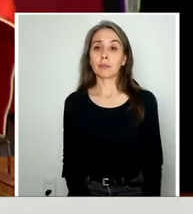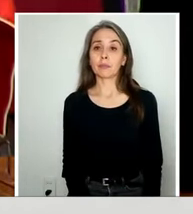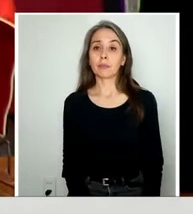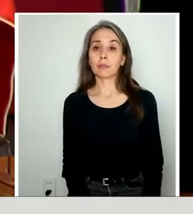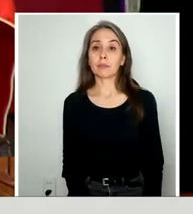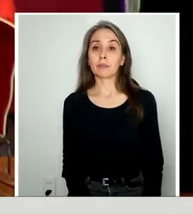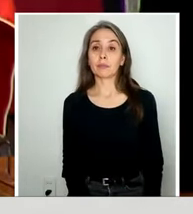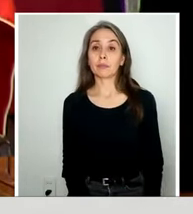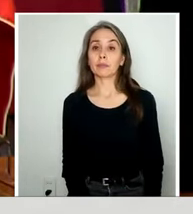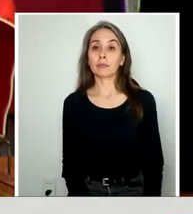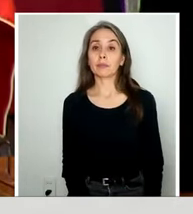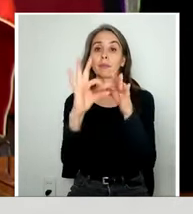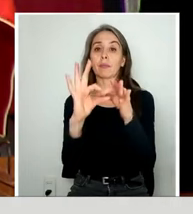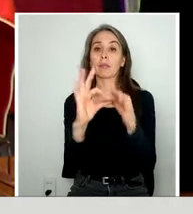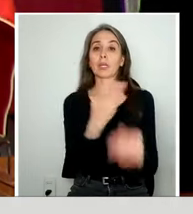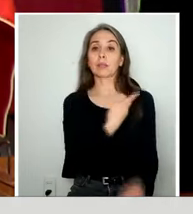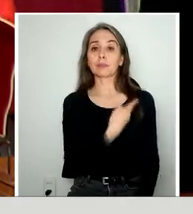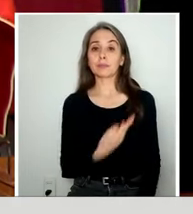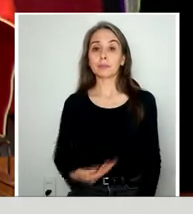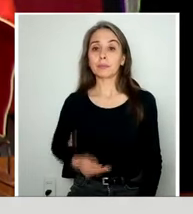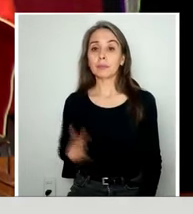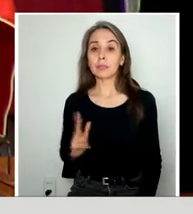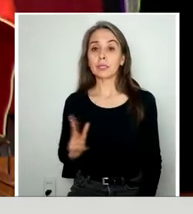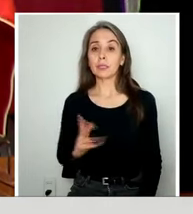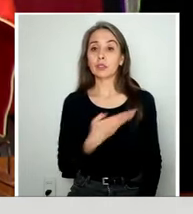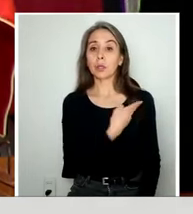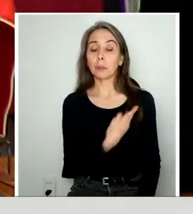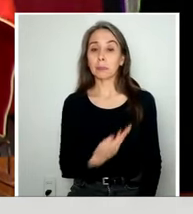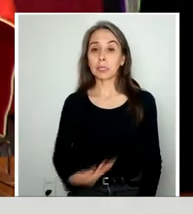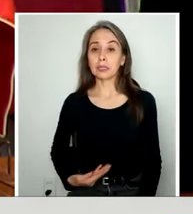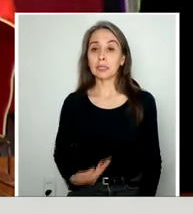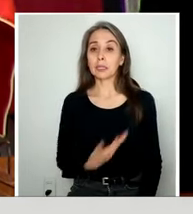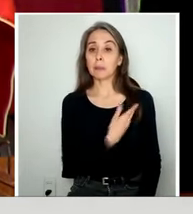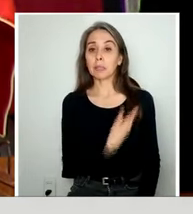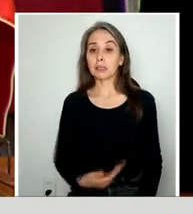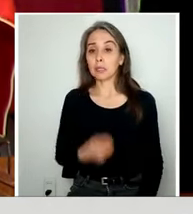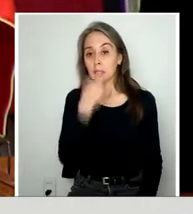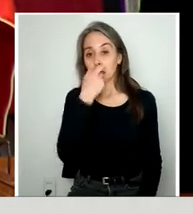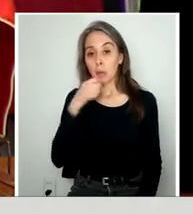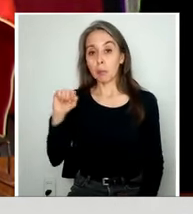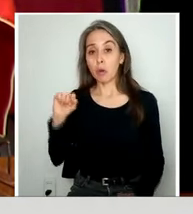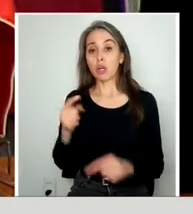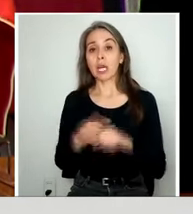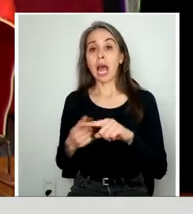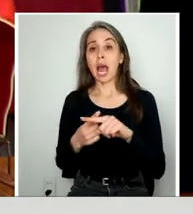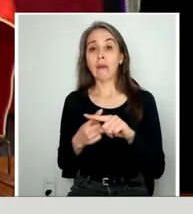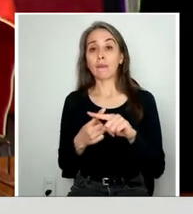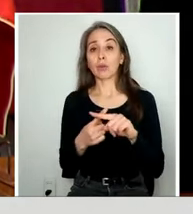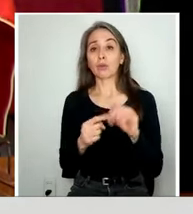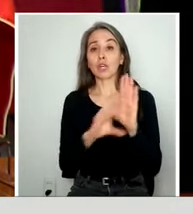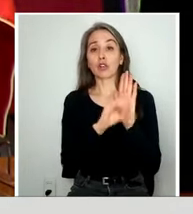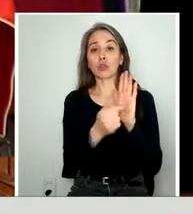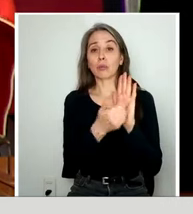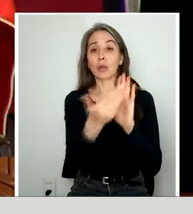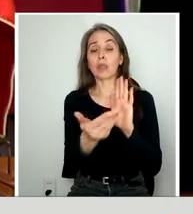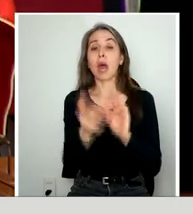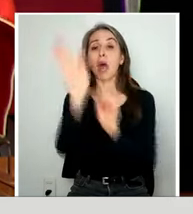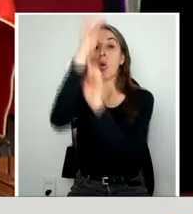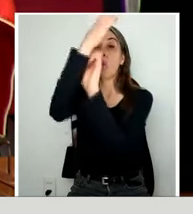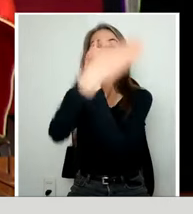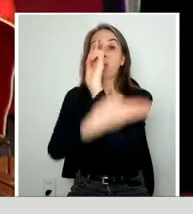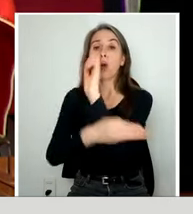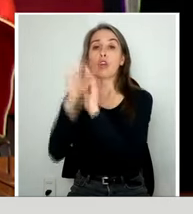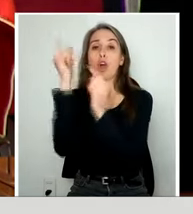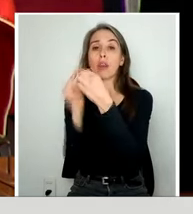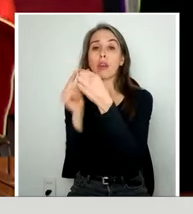Gracias presidente señor presidente el presidente Gabriel boric abusa de sus facultades decretando Duelo nacional obligando